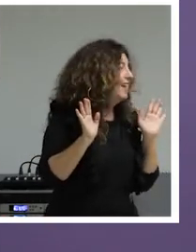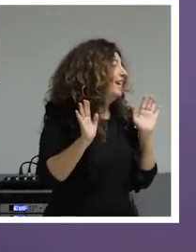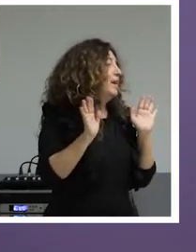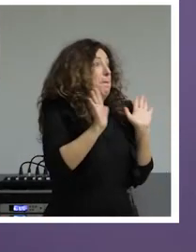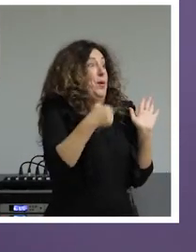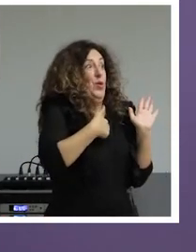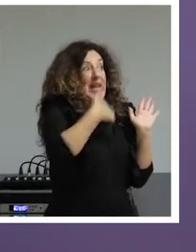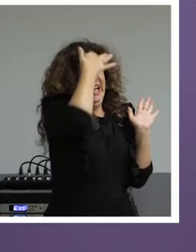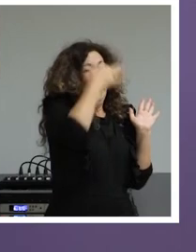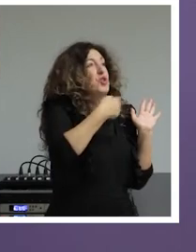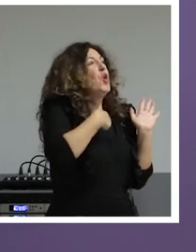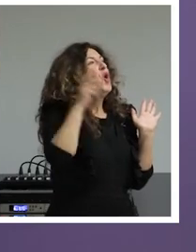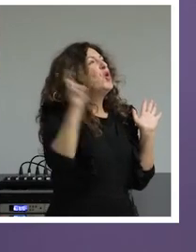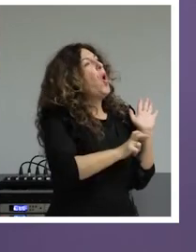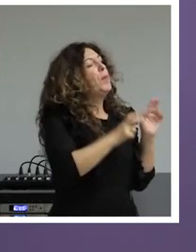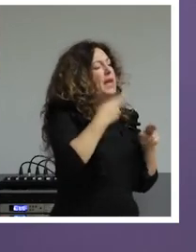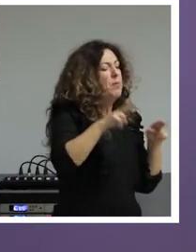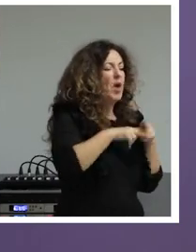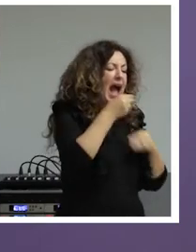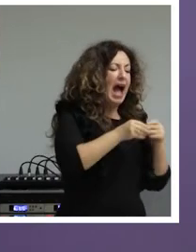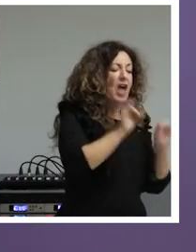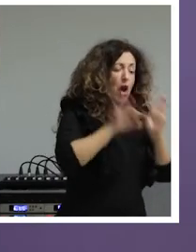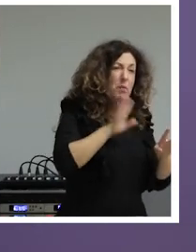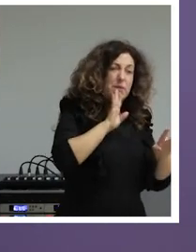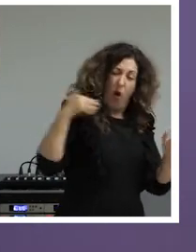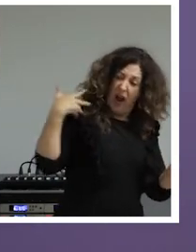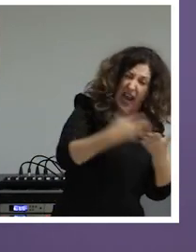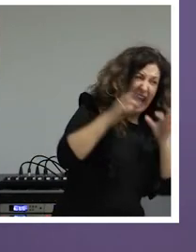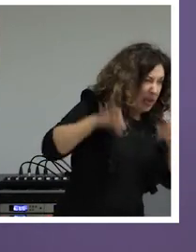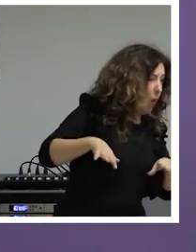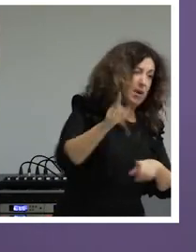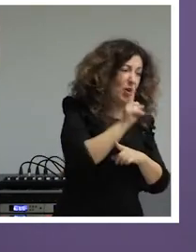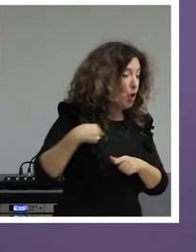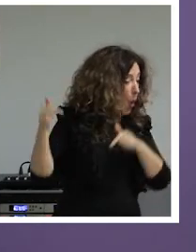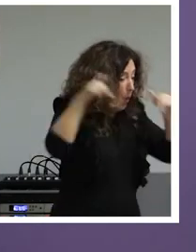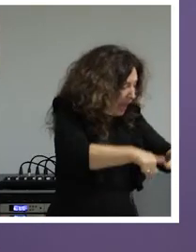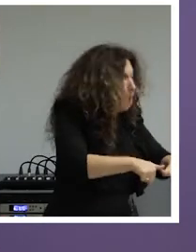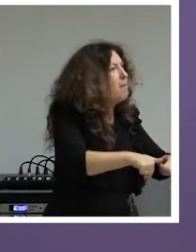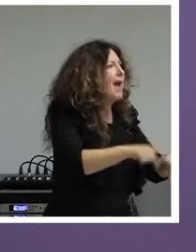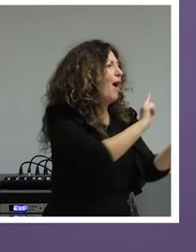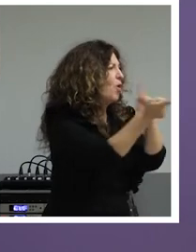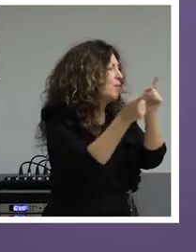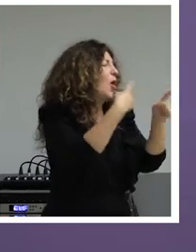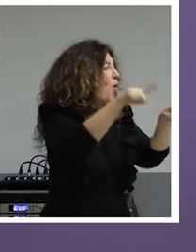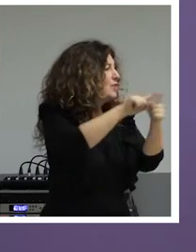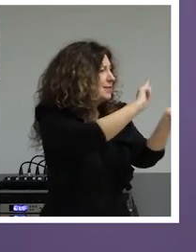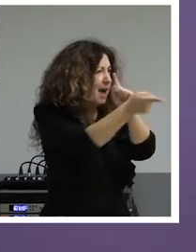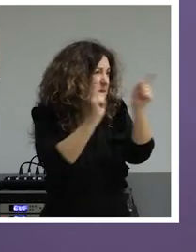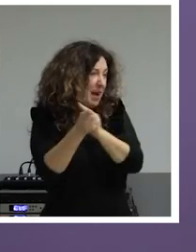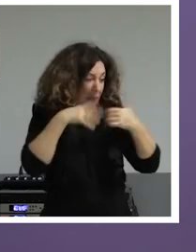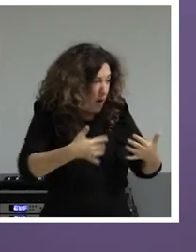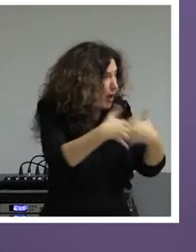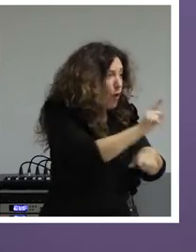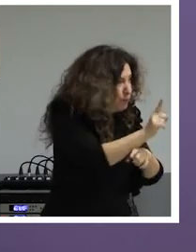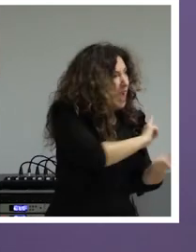perdonad este símil del deporte pero muchas veces utilizo signos símiles del deporte para palabras de política pero creo yo